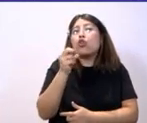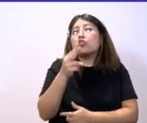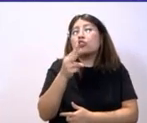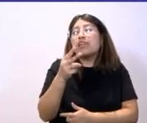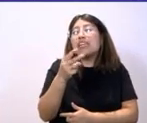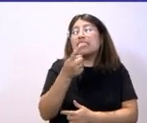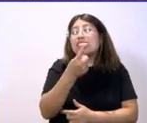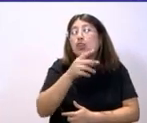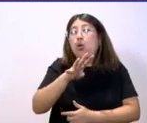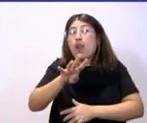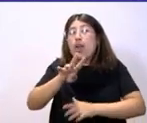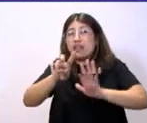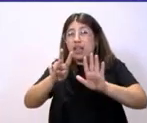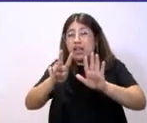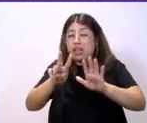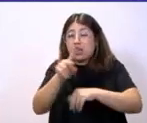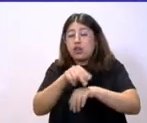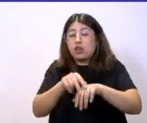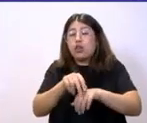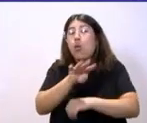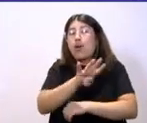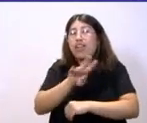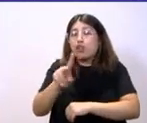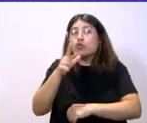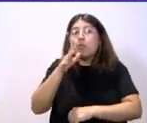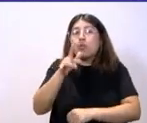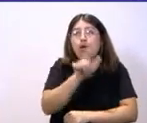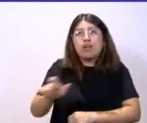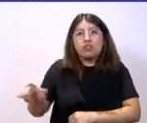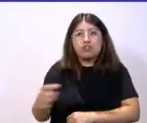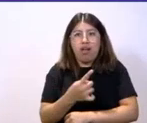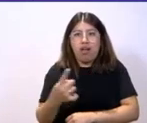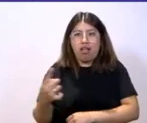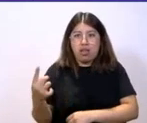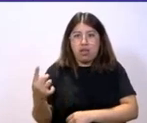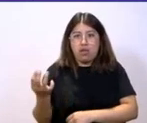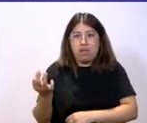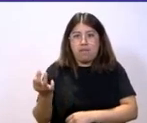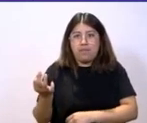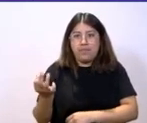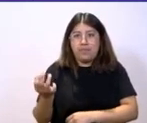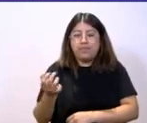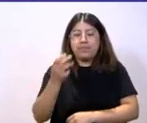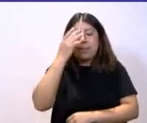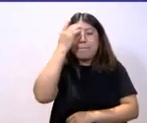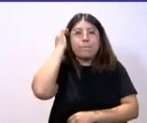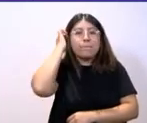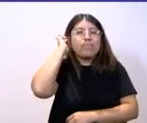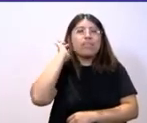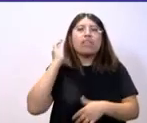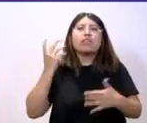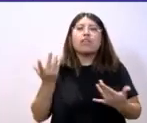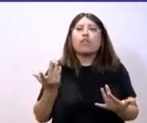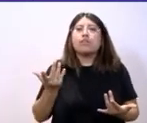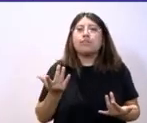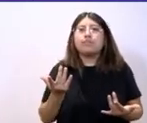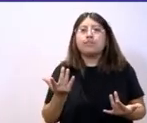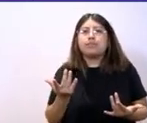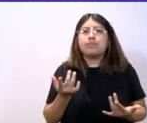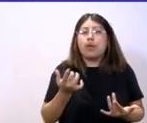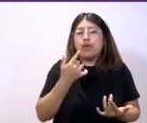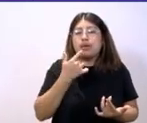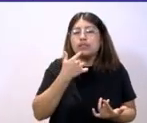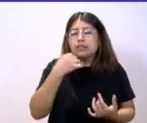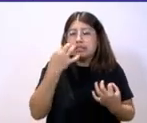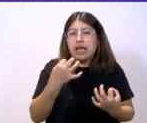habitante, 2.057 Asturias o 1.967 Navarra. Y me dirá usted, dígale, sé que me lo va a decir porque